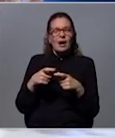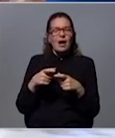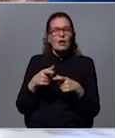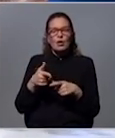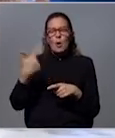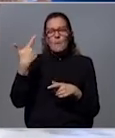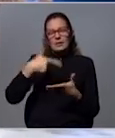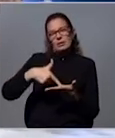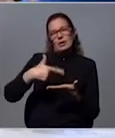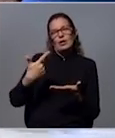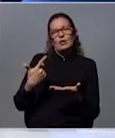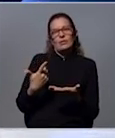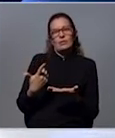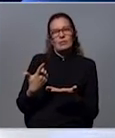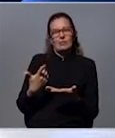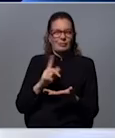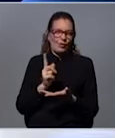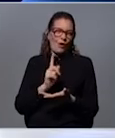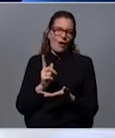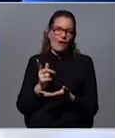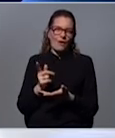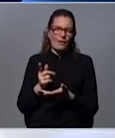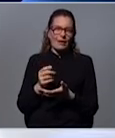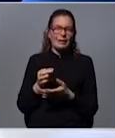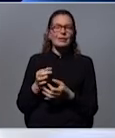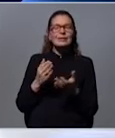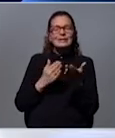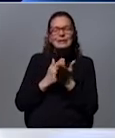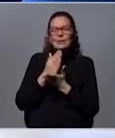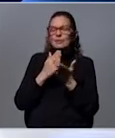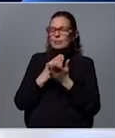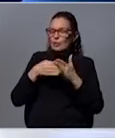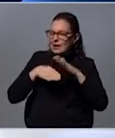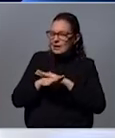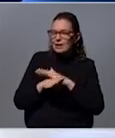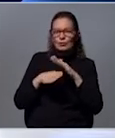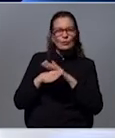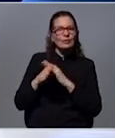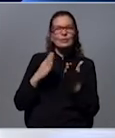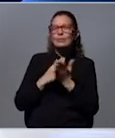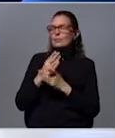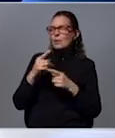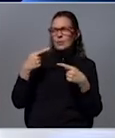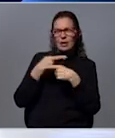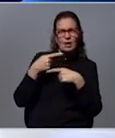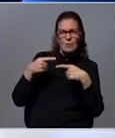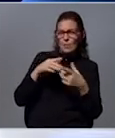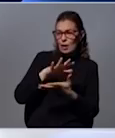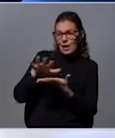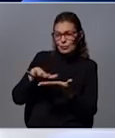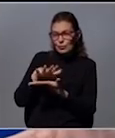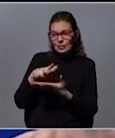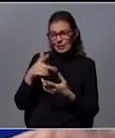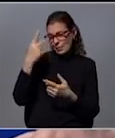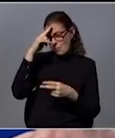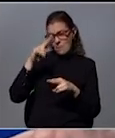de las estaciones servicios aclaremos hay un goteo permanente un ingreso permanente por eso se pelean y se matan por los territorios ahora pero